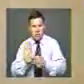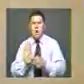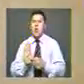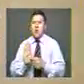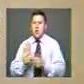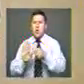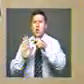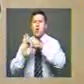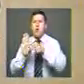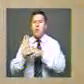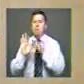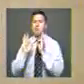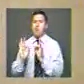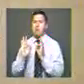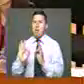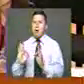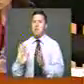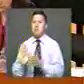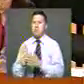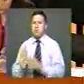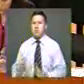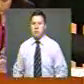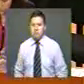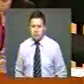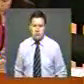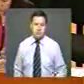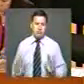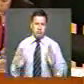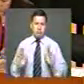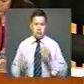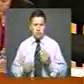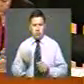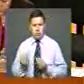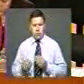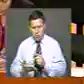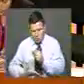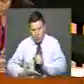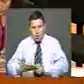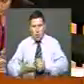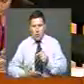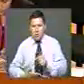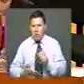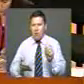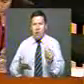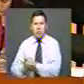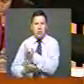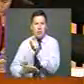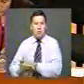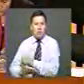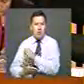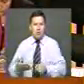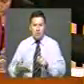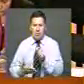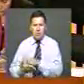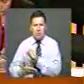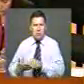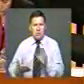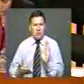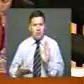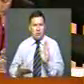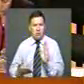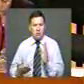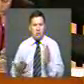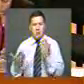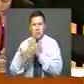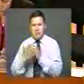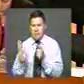el dogmatismo, pues podría ser un contrato nulo o podría sencillamente